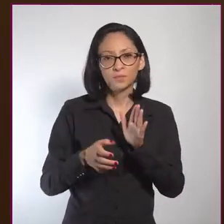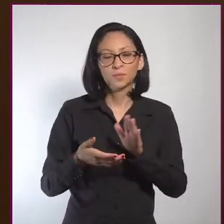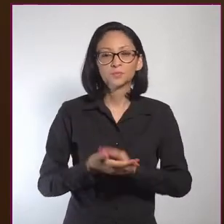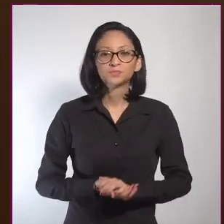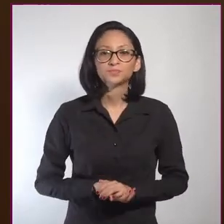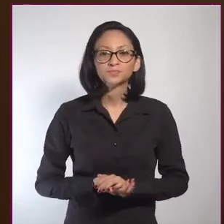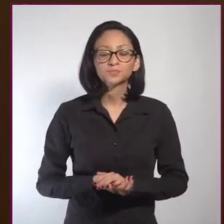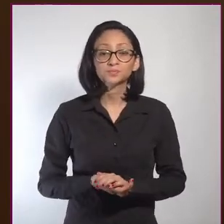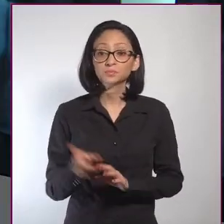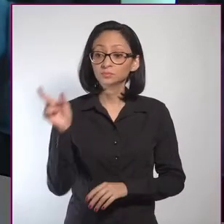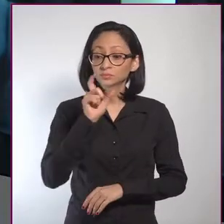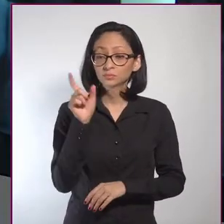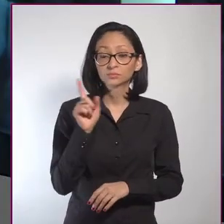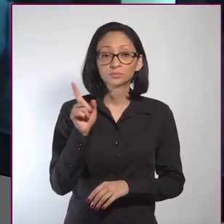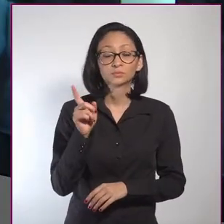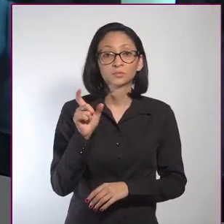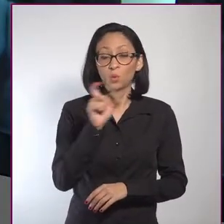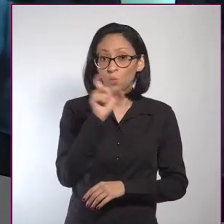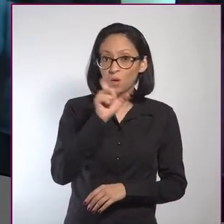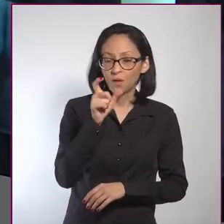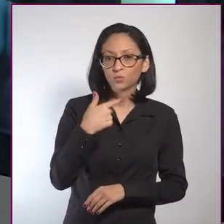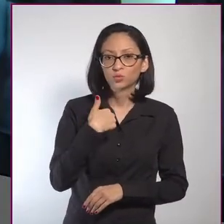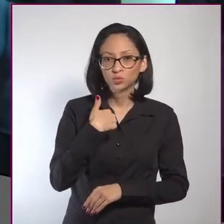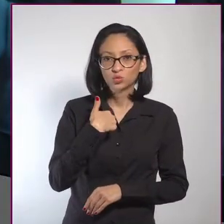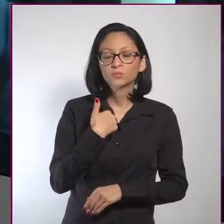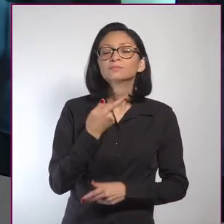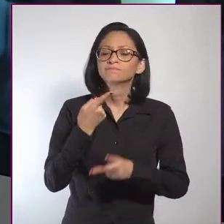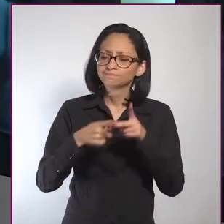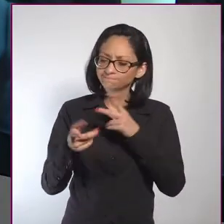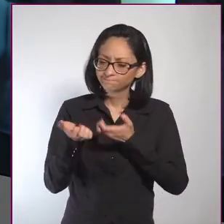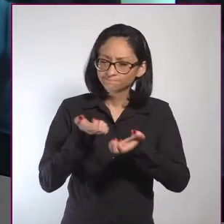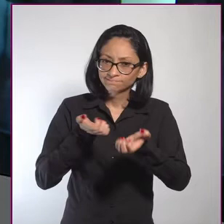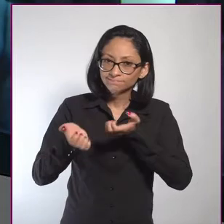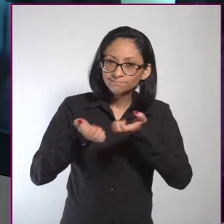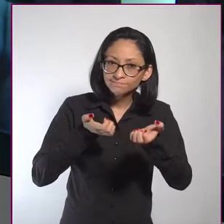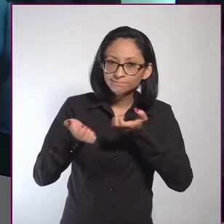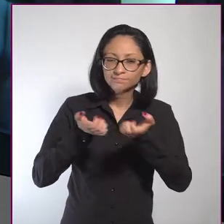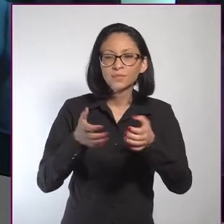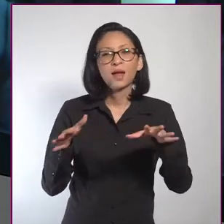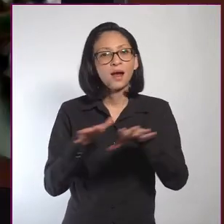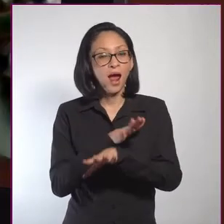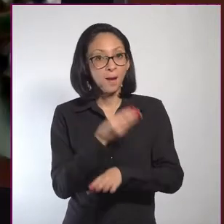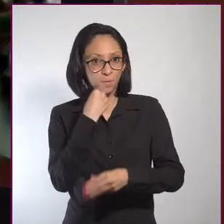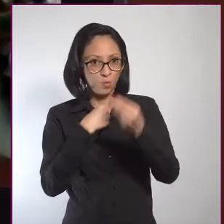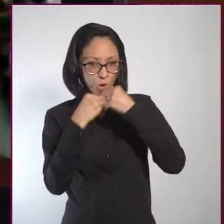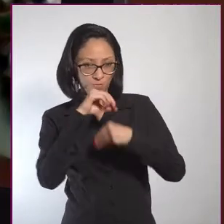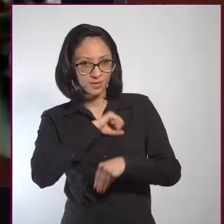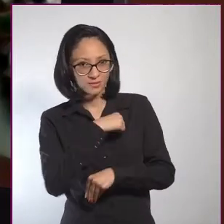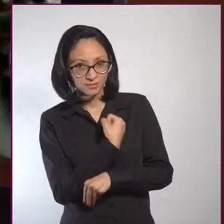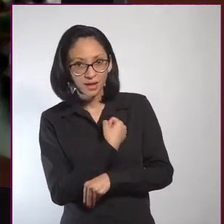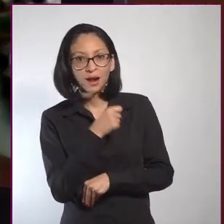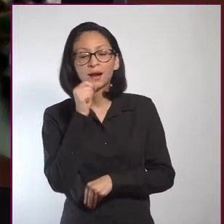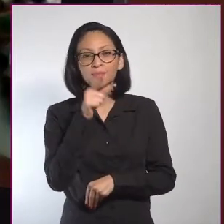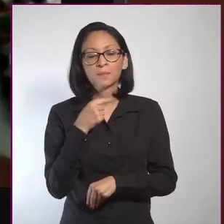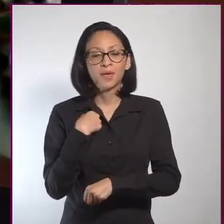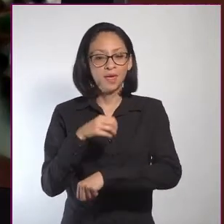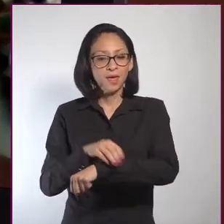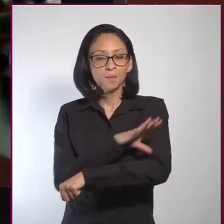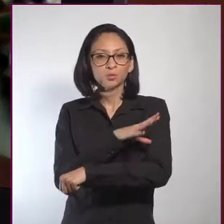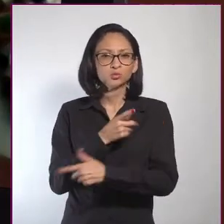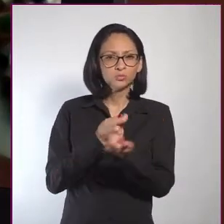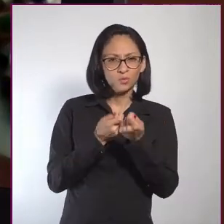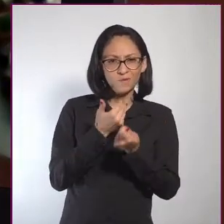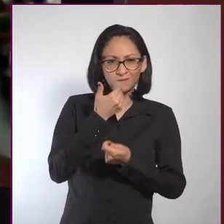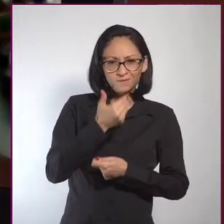se implementa un programa adecuado para hacer ejercicio, modificar la alimentación, manejar bien las emociones, tener